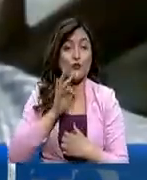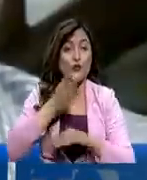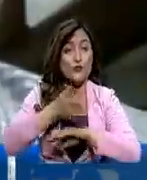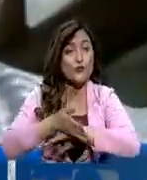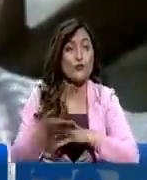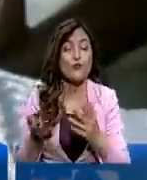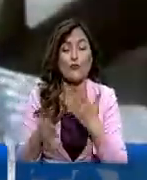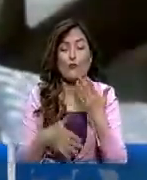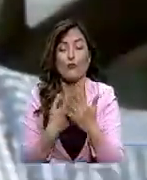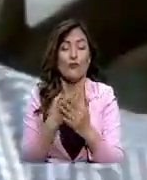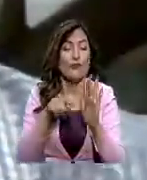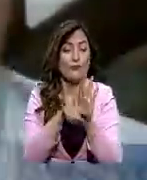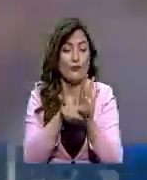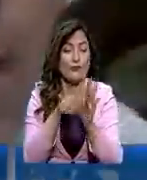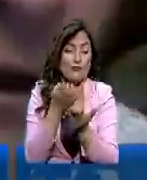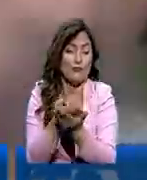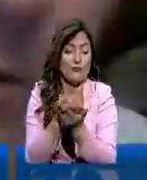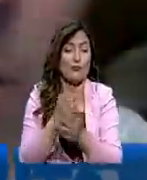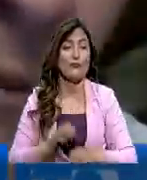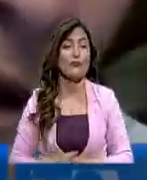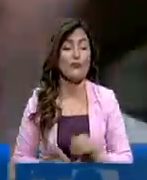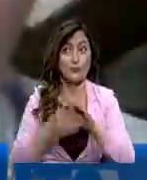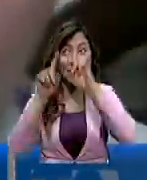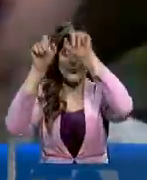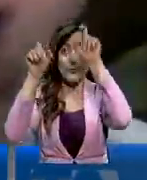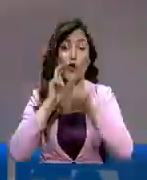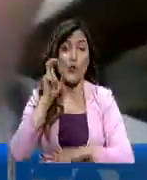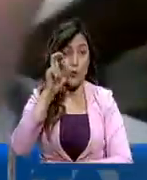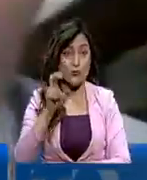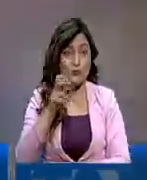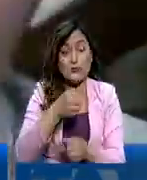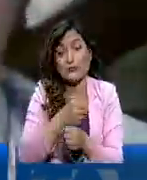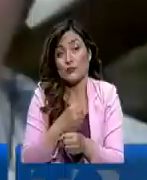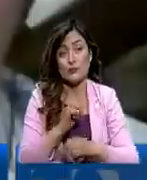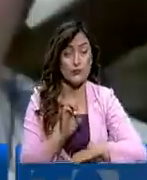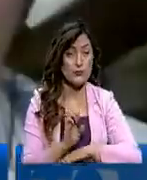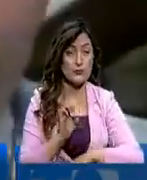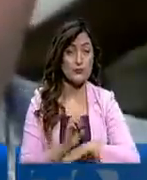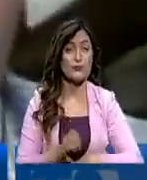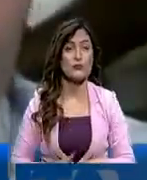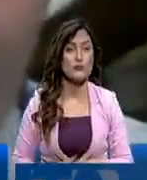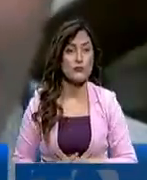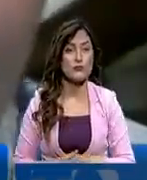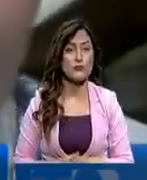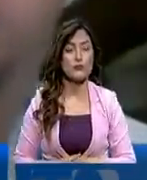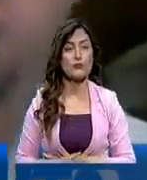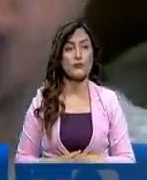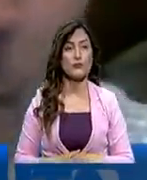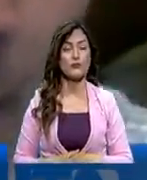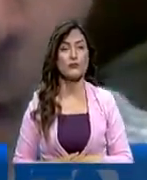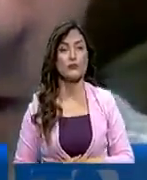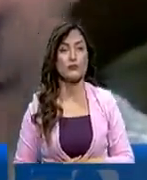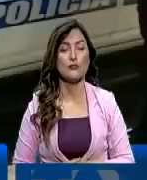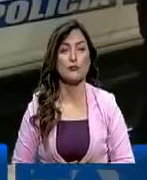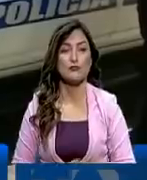no va bien cuando las operadoras de turismo miran la seguridad del país, miran las circunstancias, van a ver esa estadística